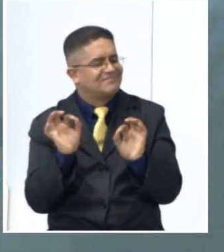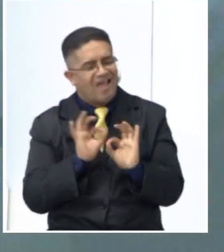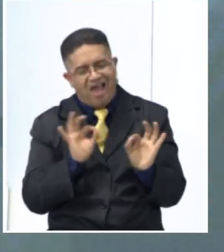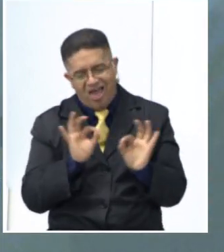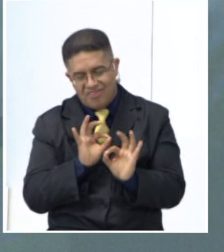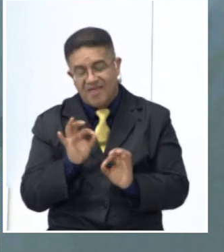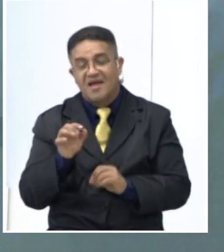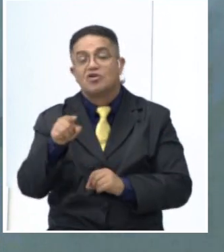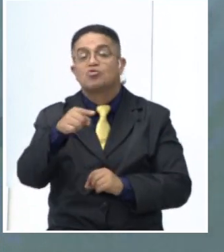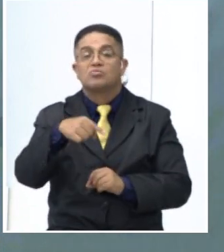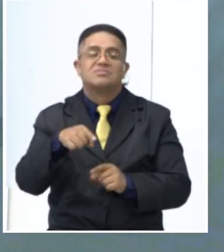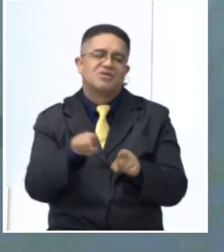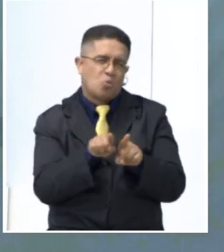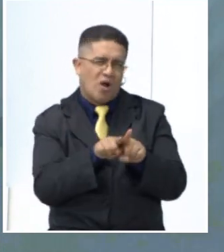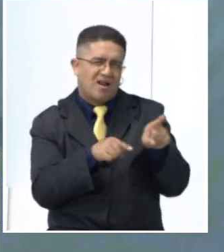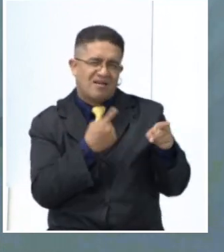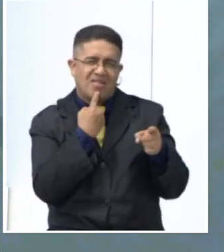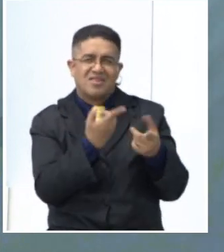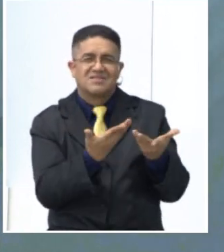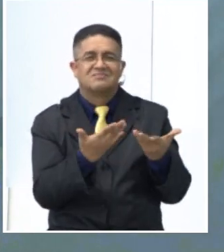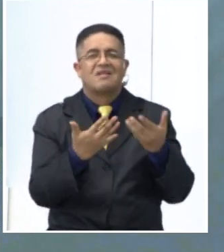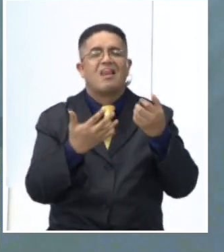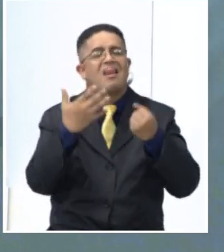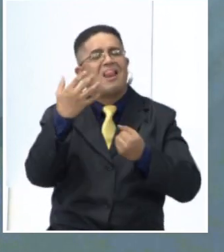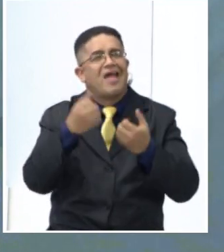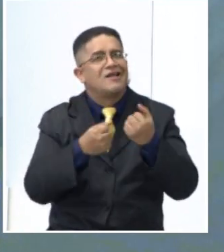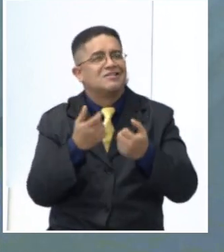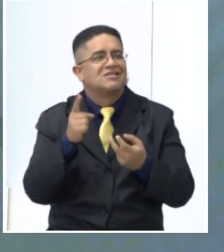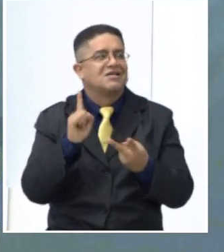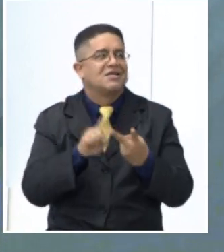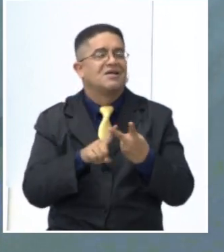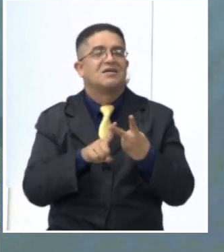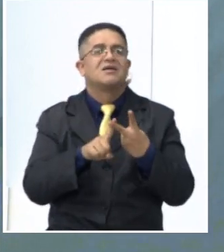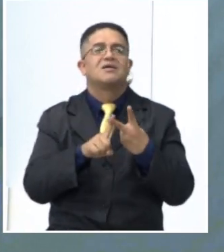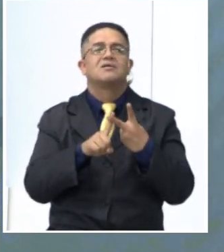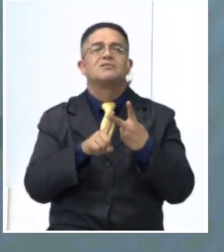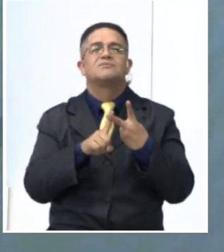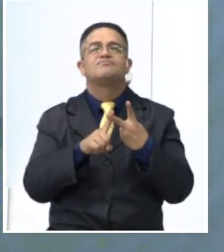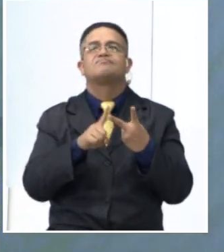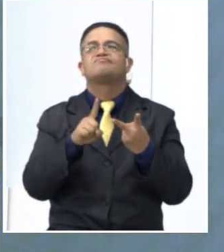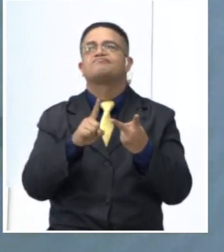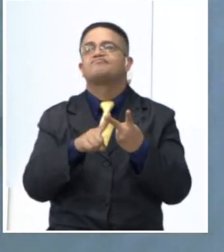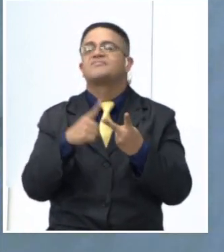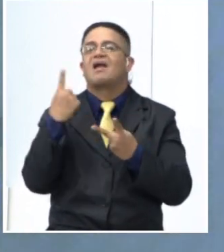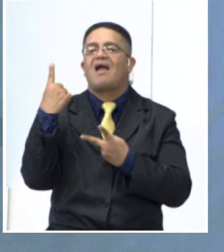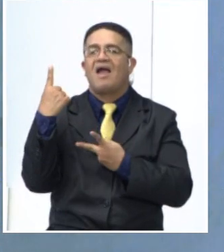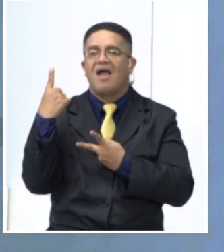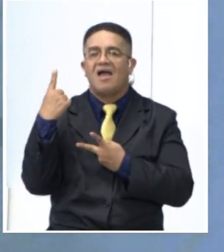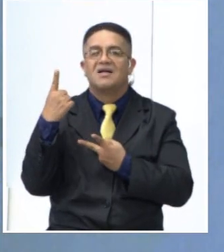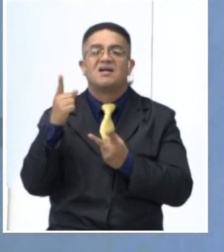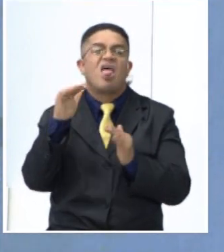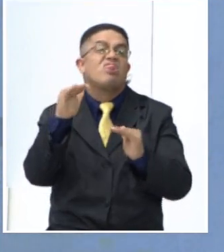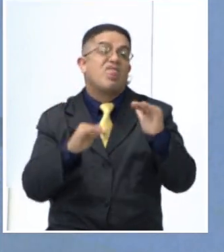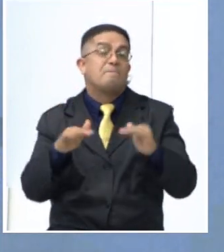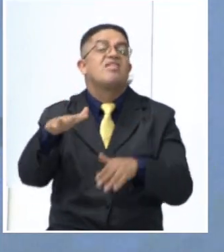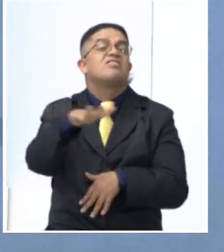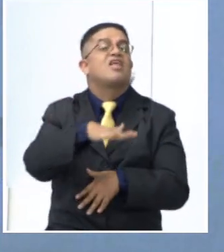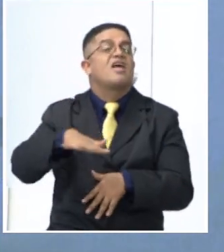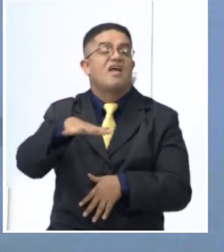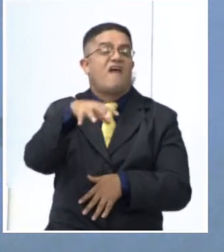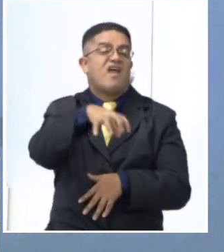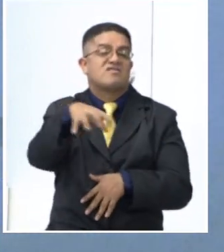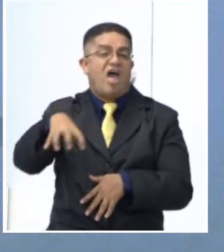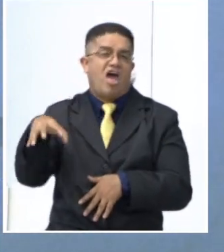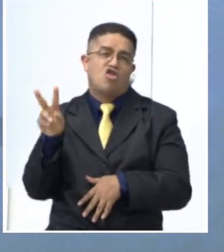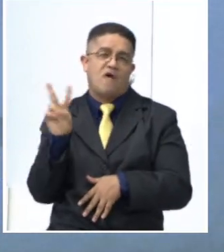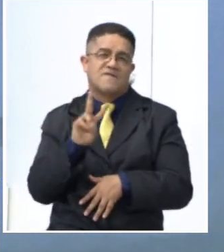Nosotros, bueno, así como tú lo dices, leche materna, a veces hemos conseguido algunos tipos depende de la zona donde se encuentra en Venezuela,